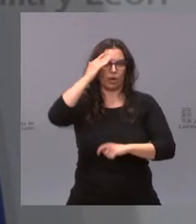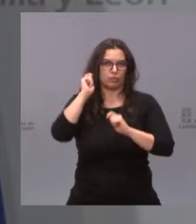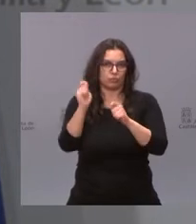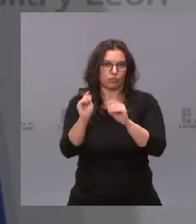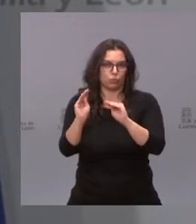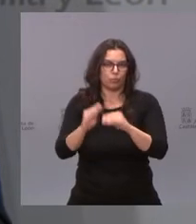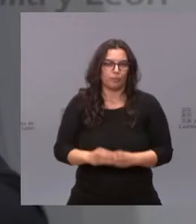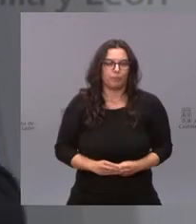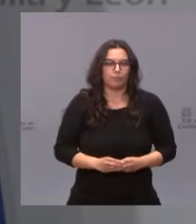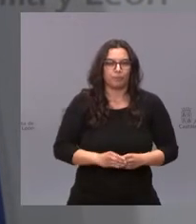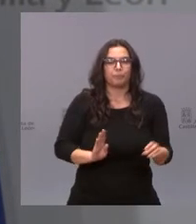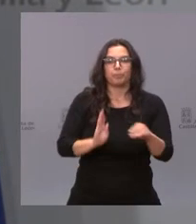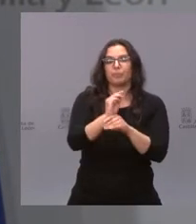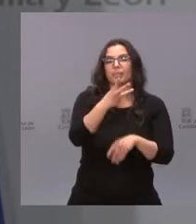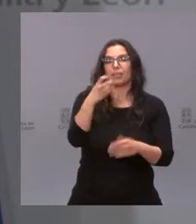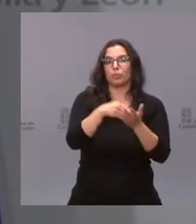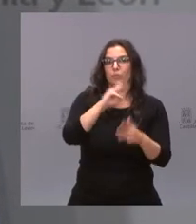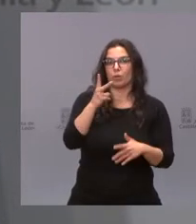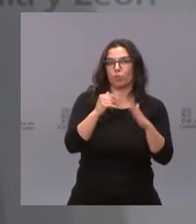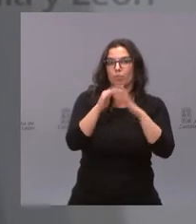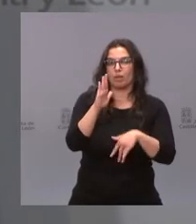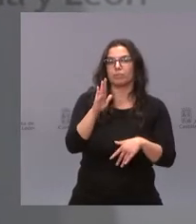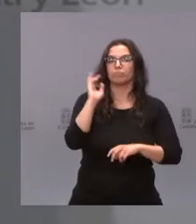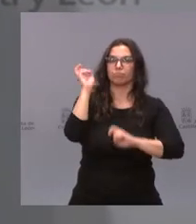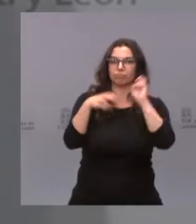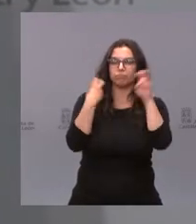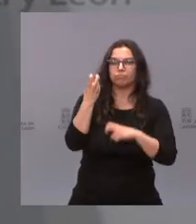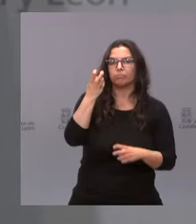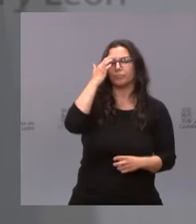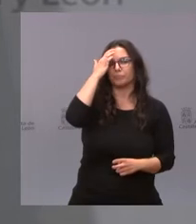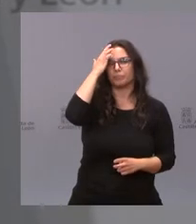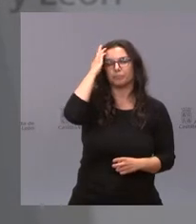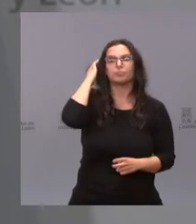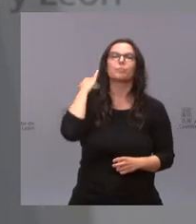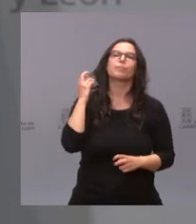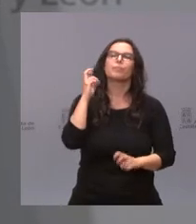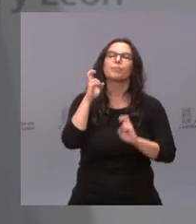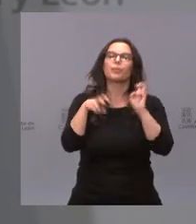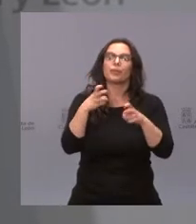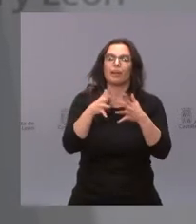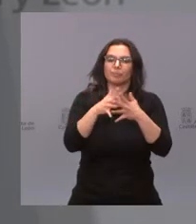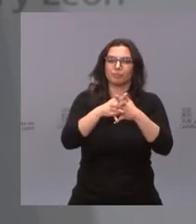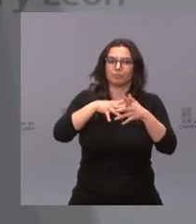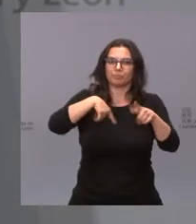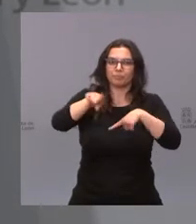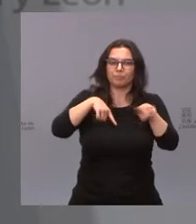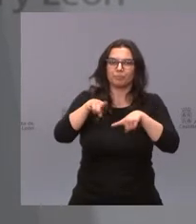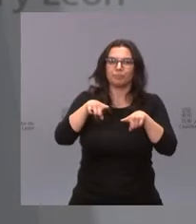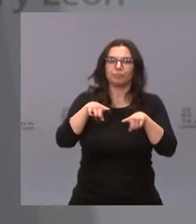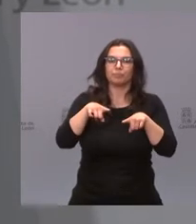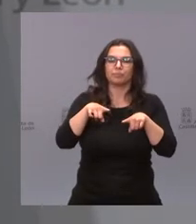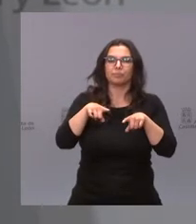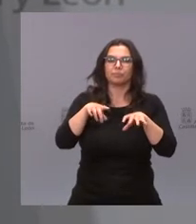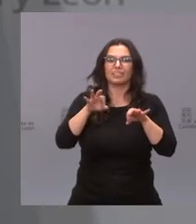Se destinan más de 300.000 euros para actualizar nuestra infraestructura